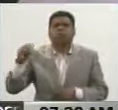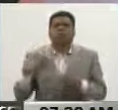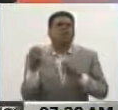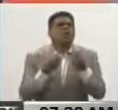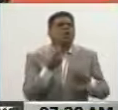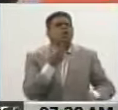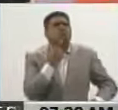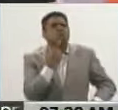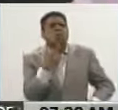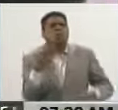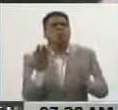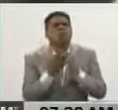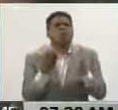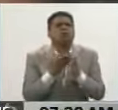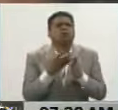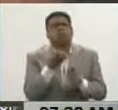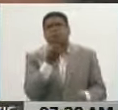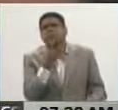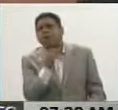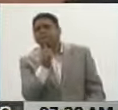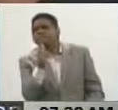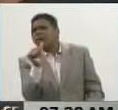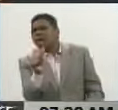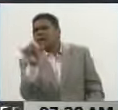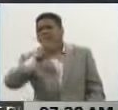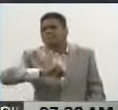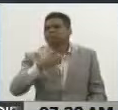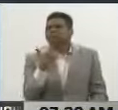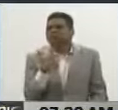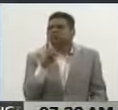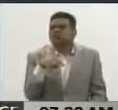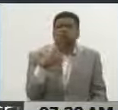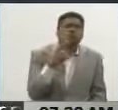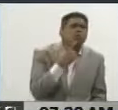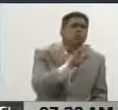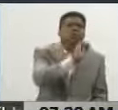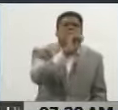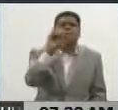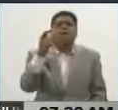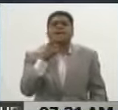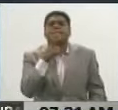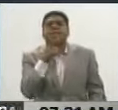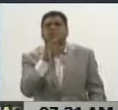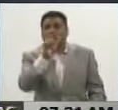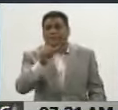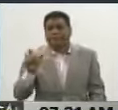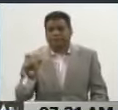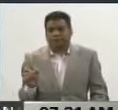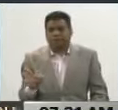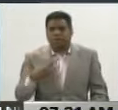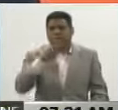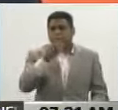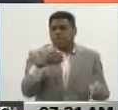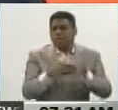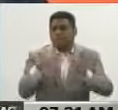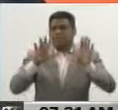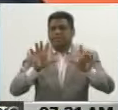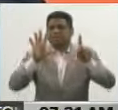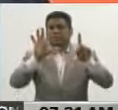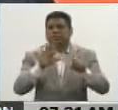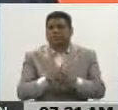¿no?, donde surgieron, hay un conjunto de orientaciones y que nos permitió que en el año 2015-2016